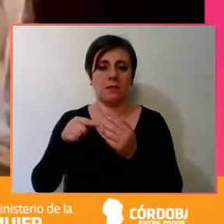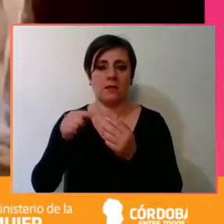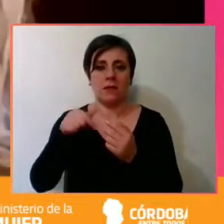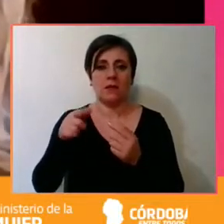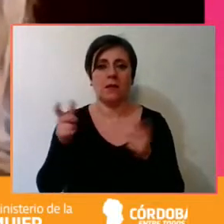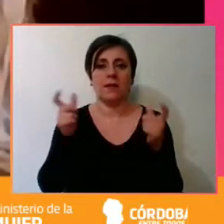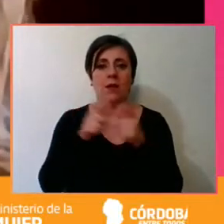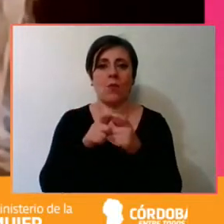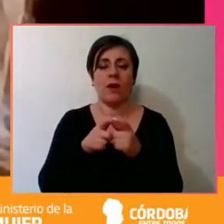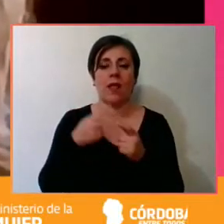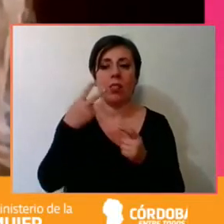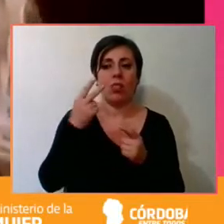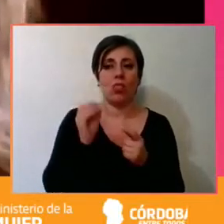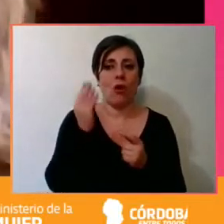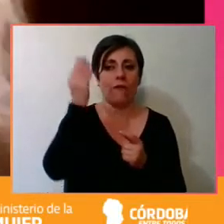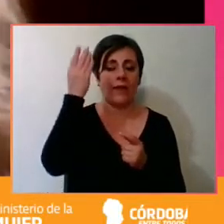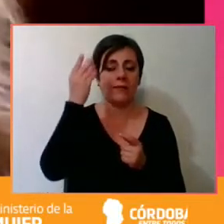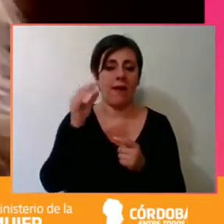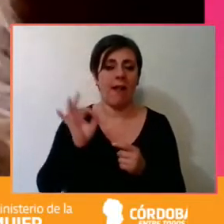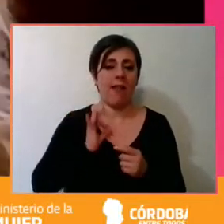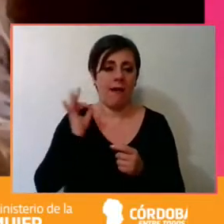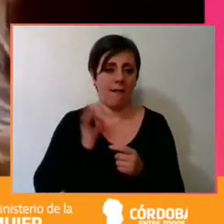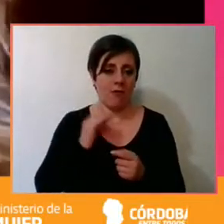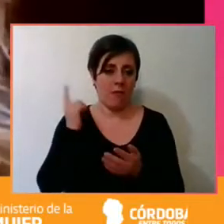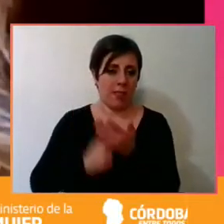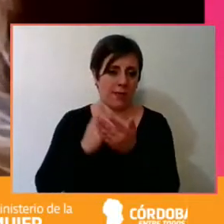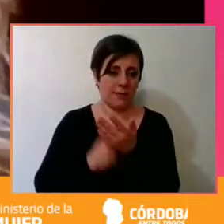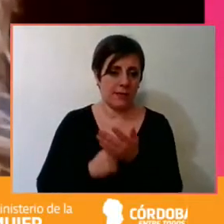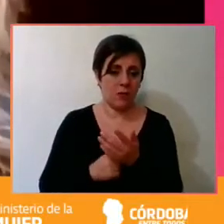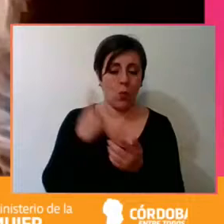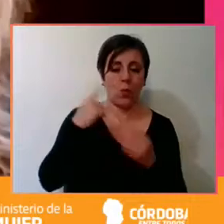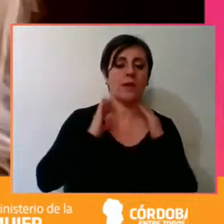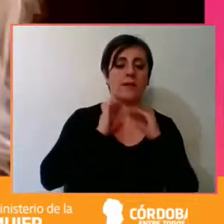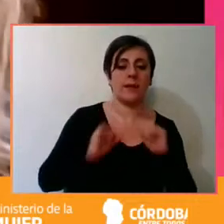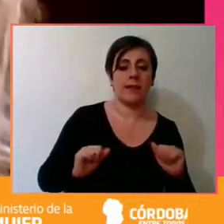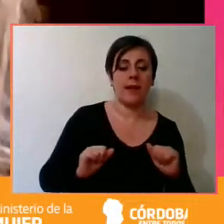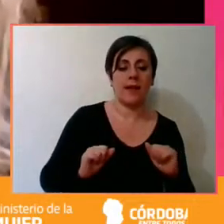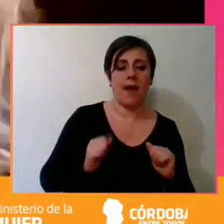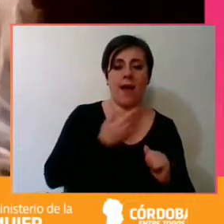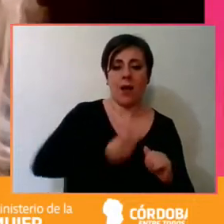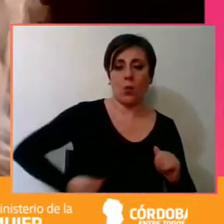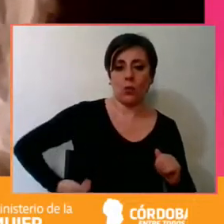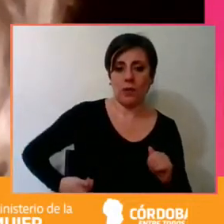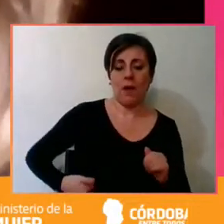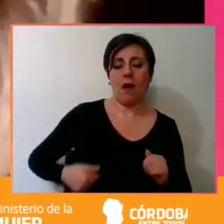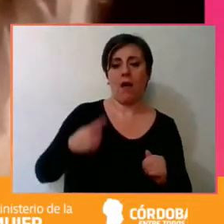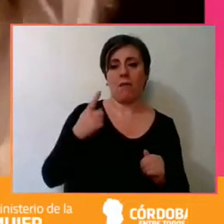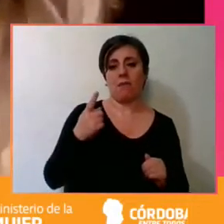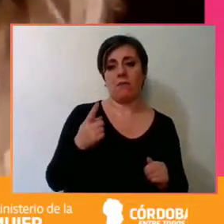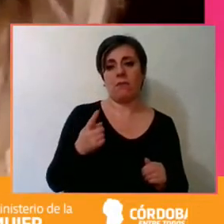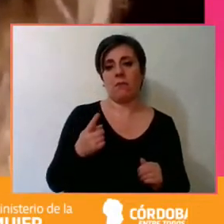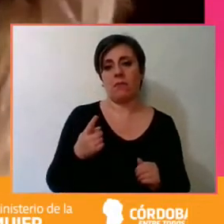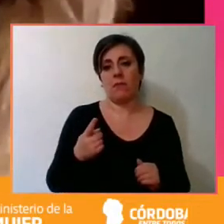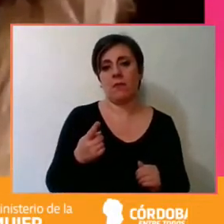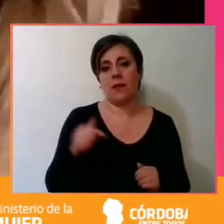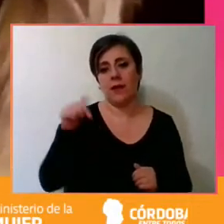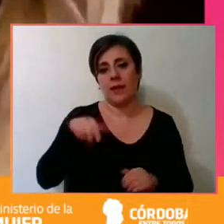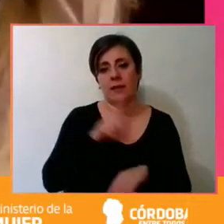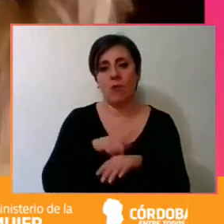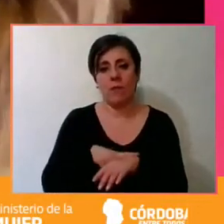dos veces al año para tomar las decisiones. Y hay una secretaría ejecutiva que es la que, digamos, en este